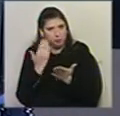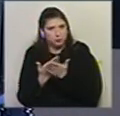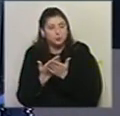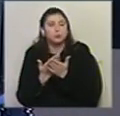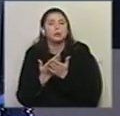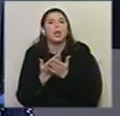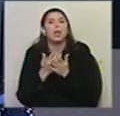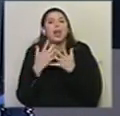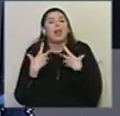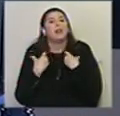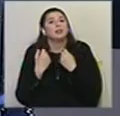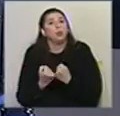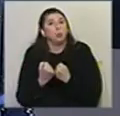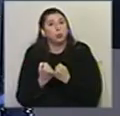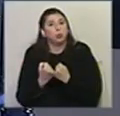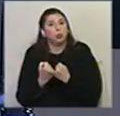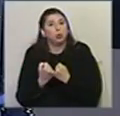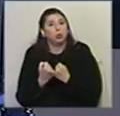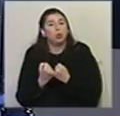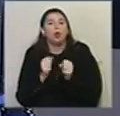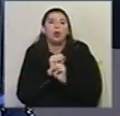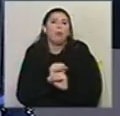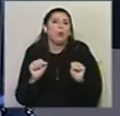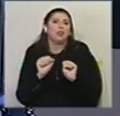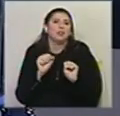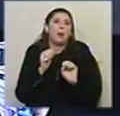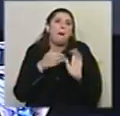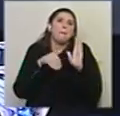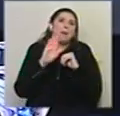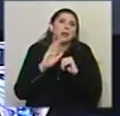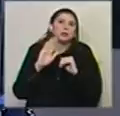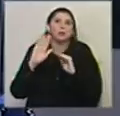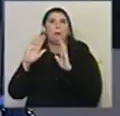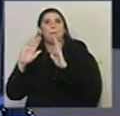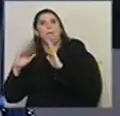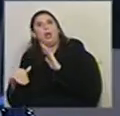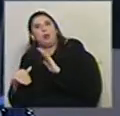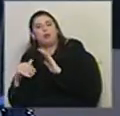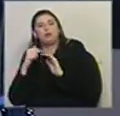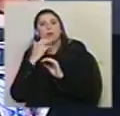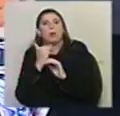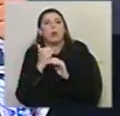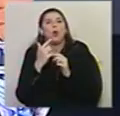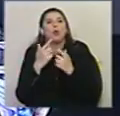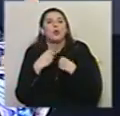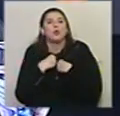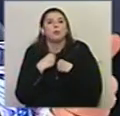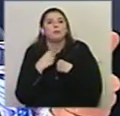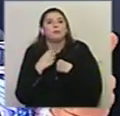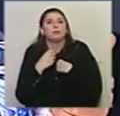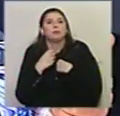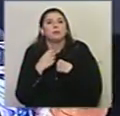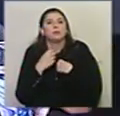salud más puede ser menos. Claro. Voy a tirarte tres o cuatro consignas que yo las tengo acá dentro. No siempre más es